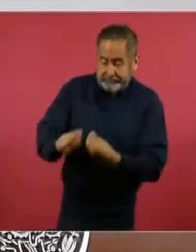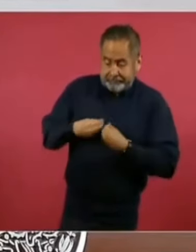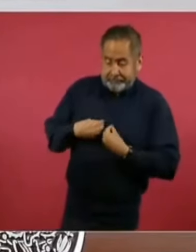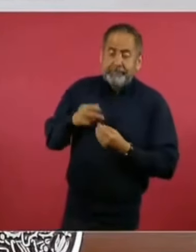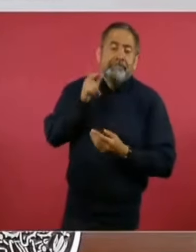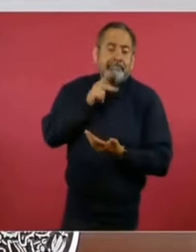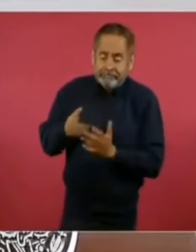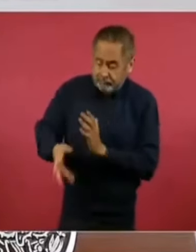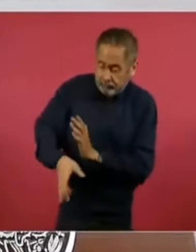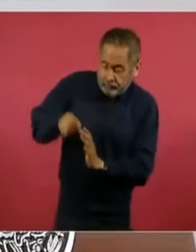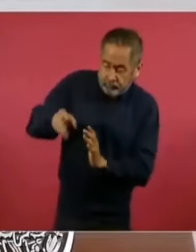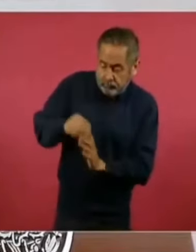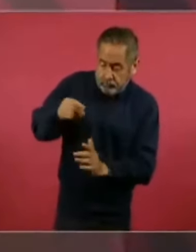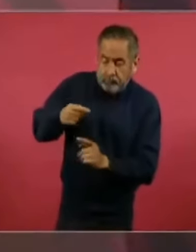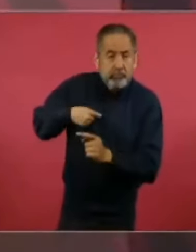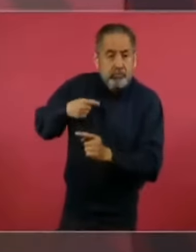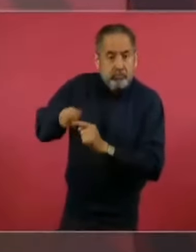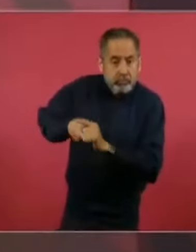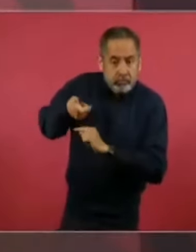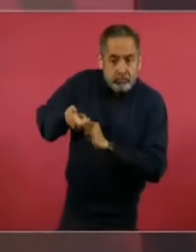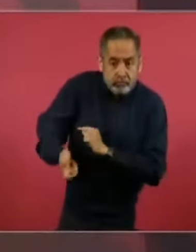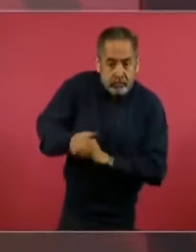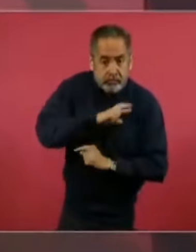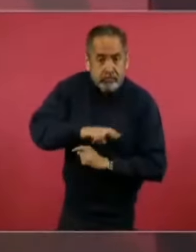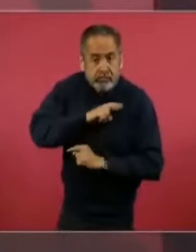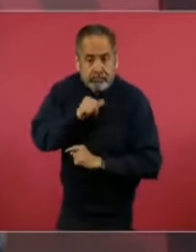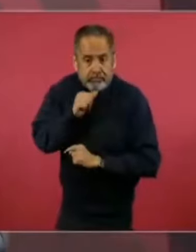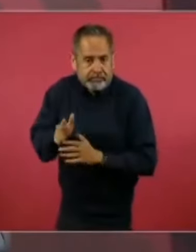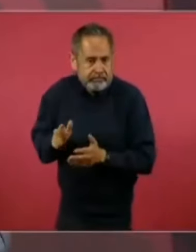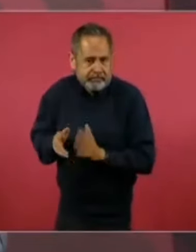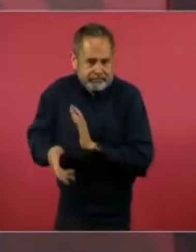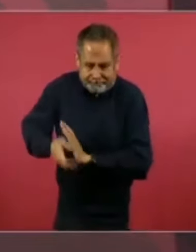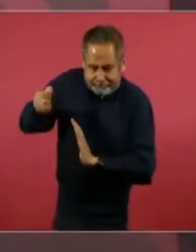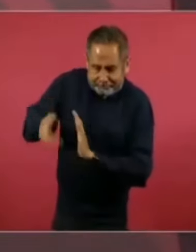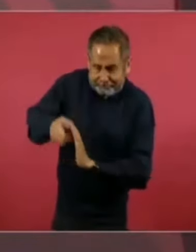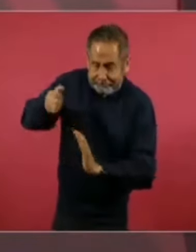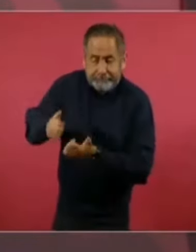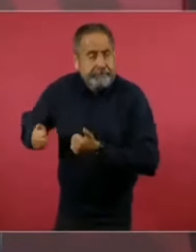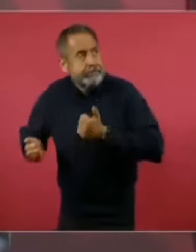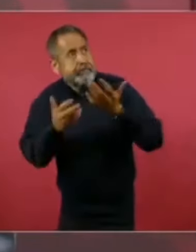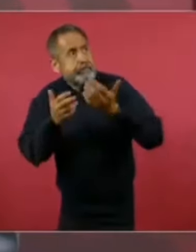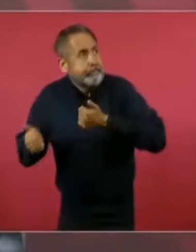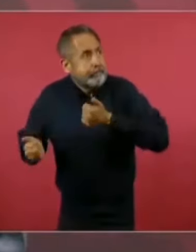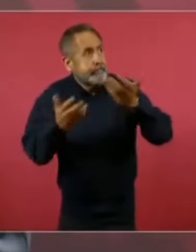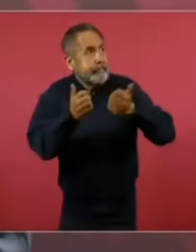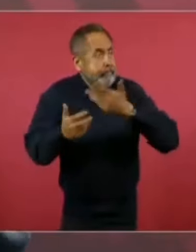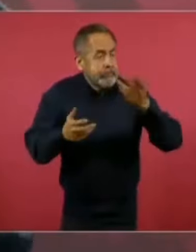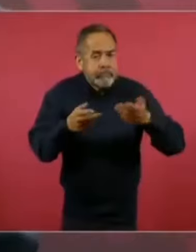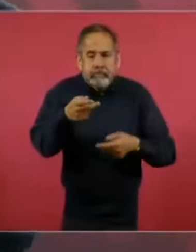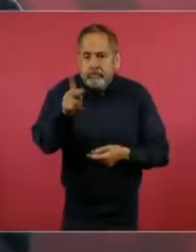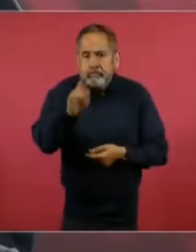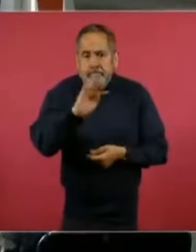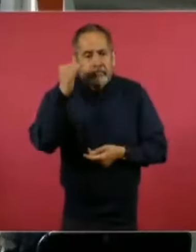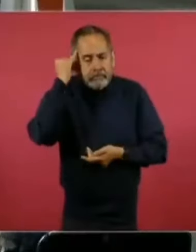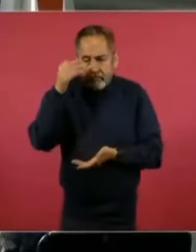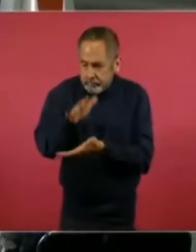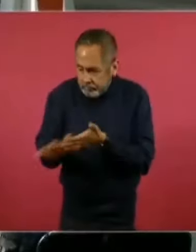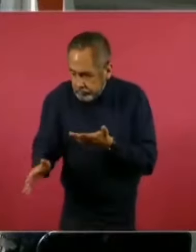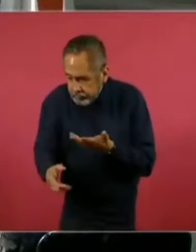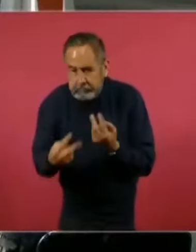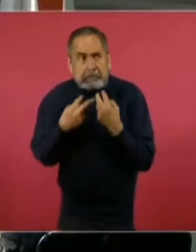embargo, se produce una gran dependencia, muy riesgosa. Claro. Se